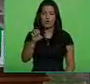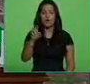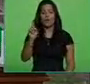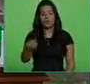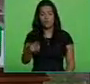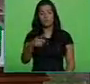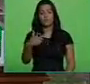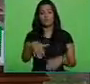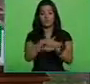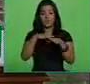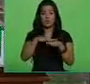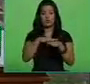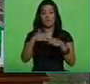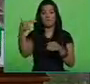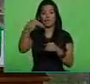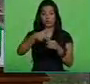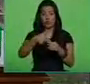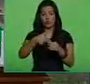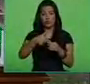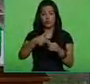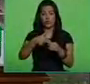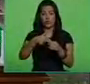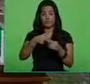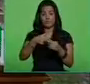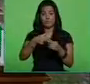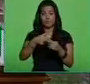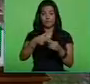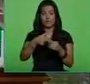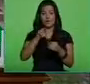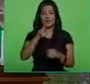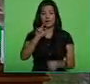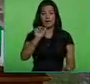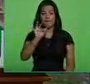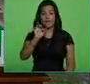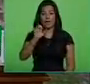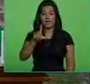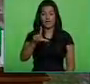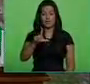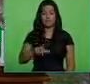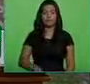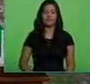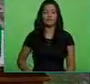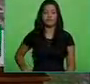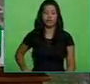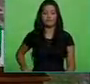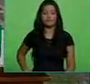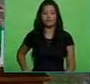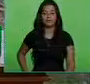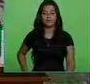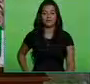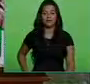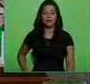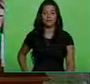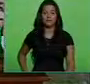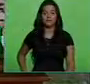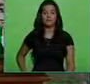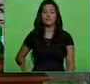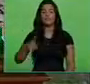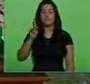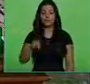Popular para el Petróleo y la Energía, Rafael Ramírez. La siguiente